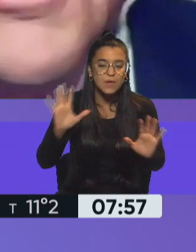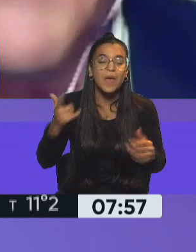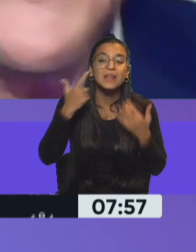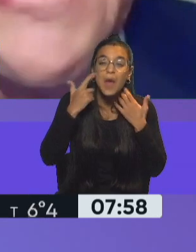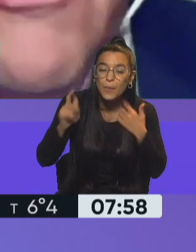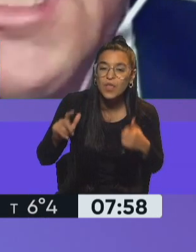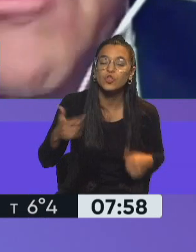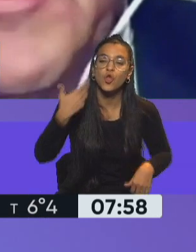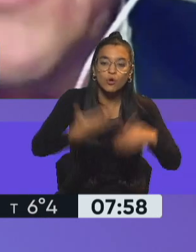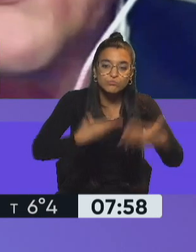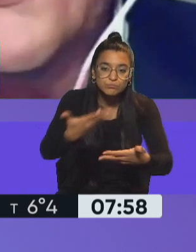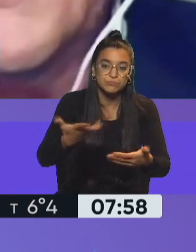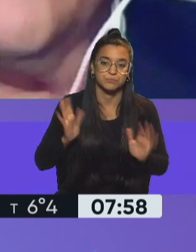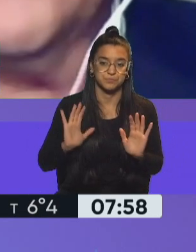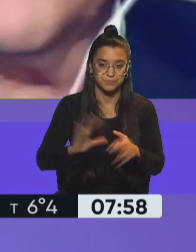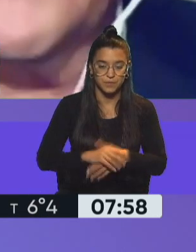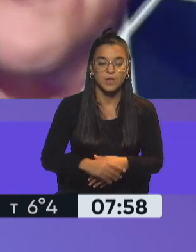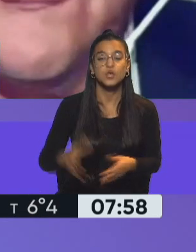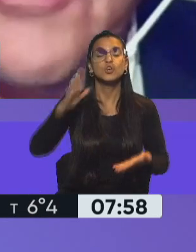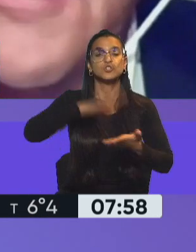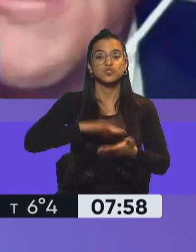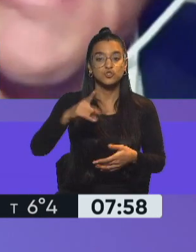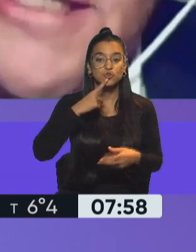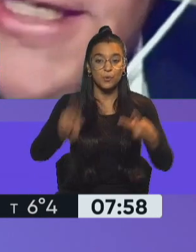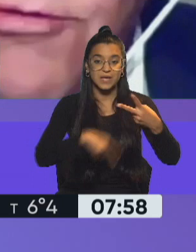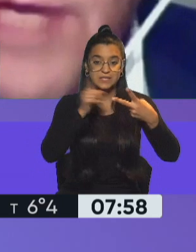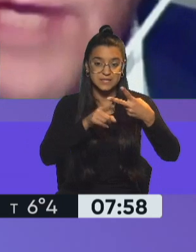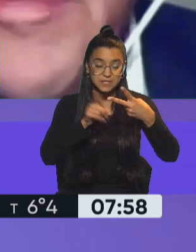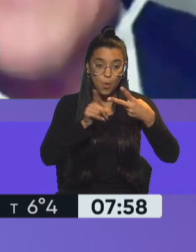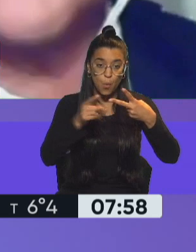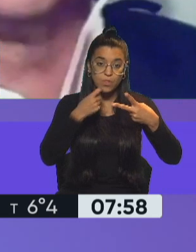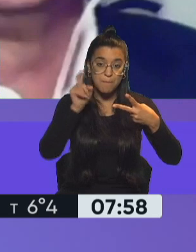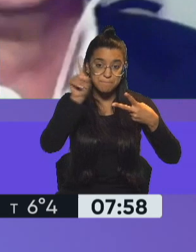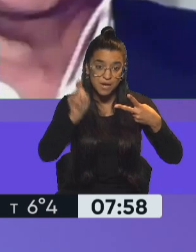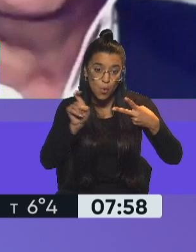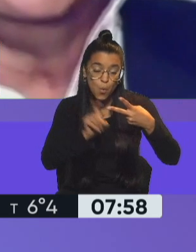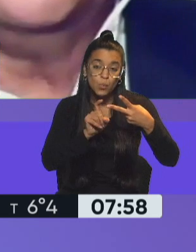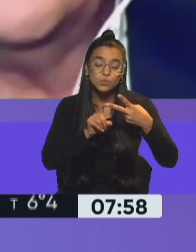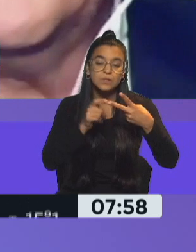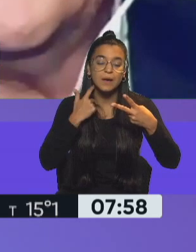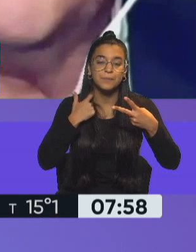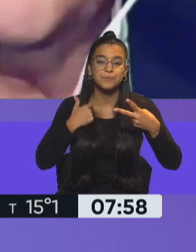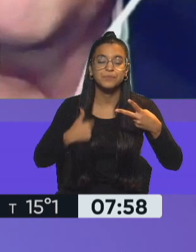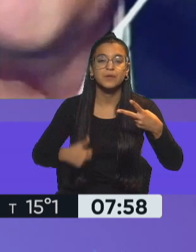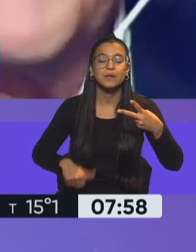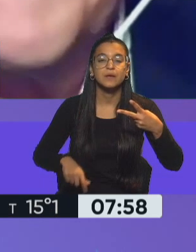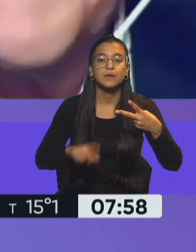midiendo llevar adelante en cualquier momento. En cuanto a la segunda parte de la pregunta,